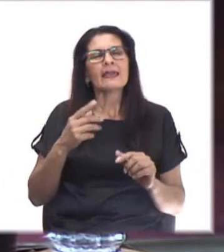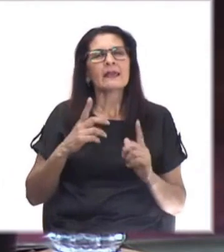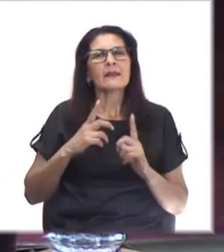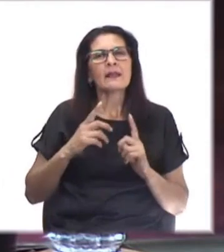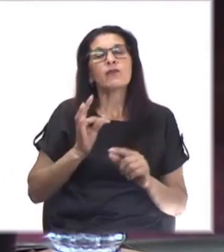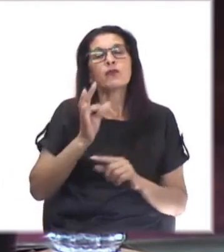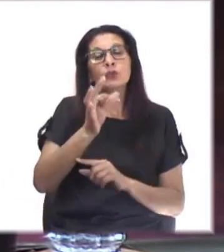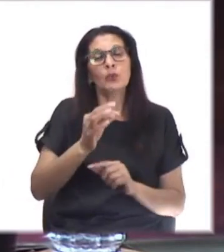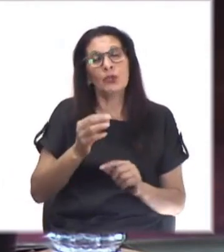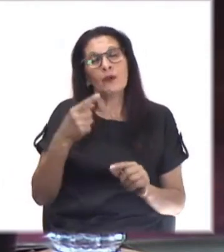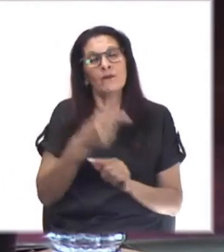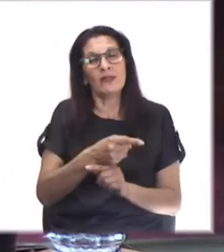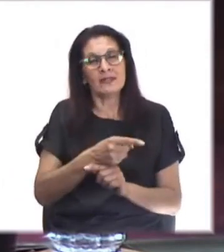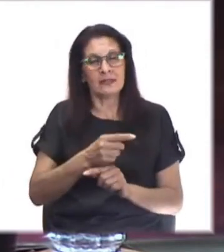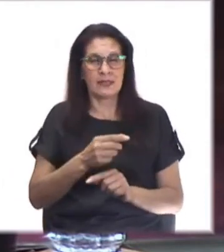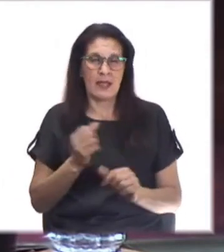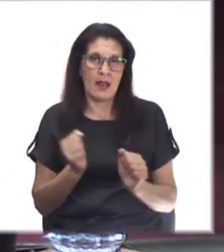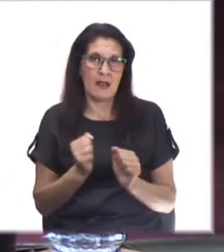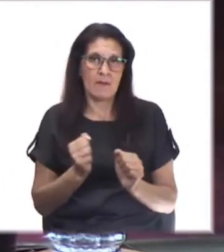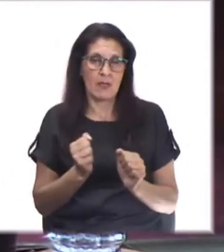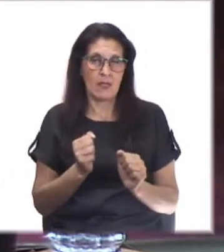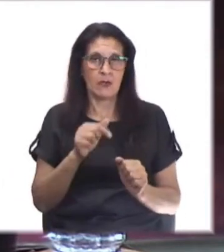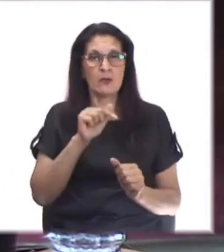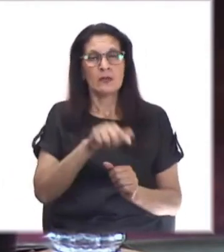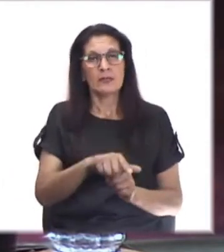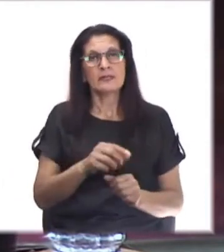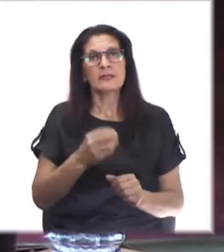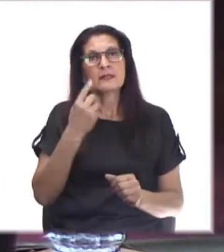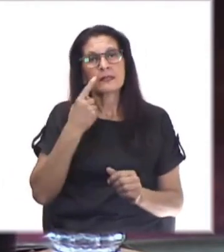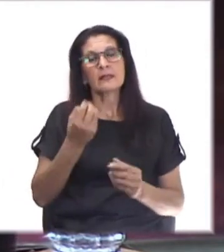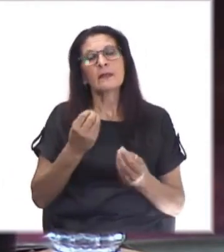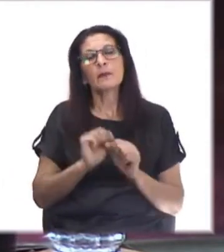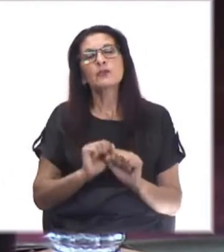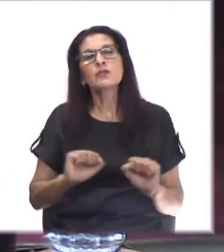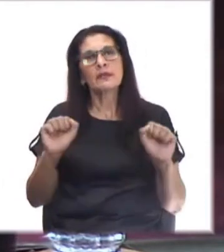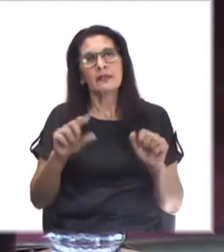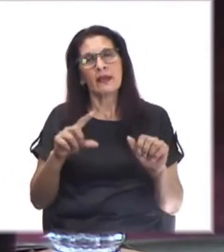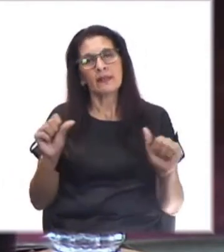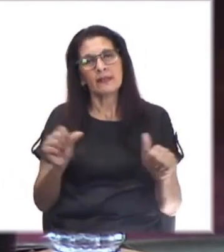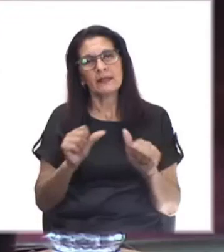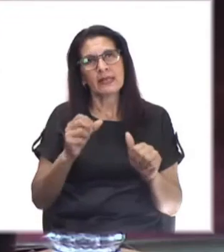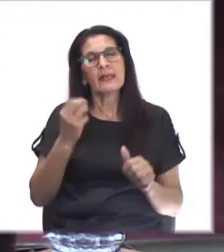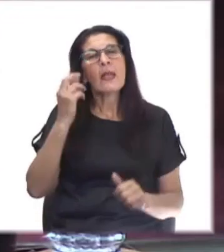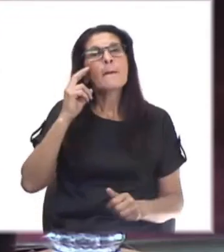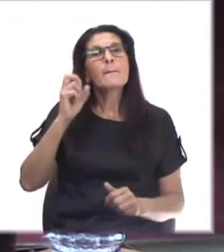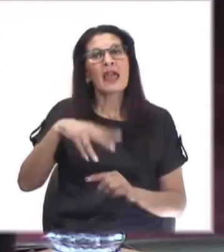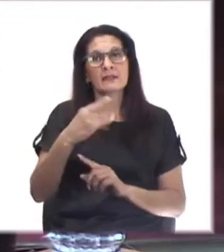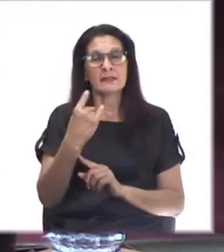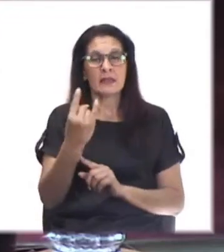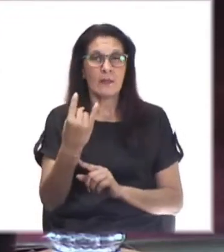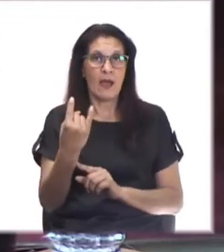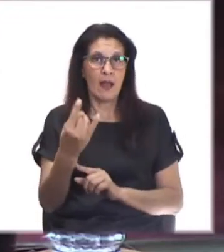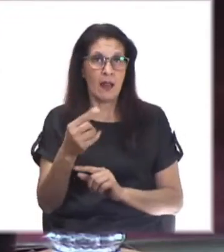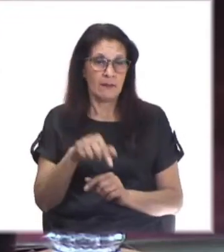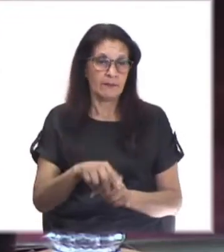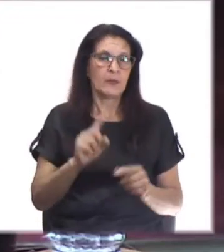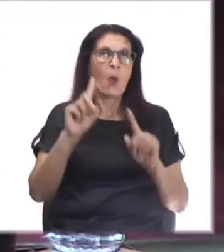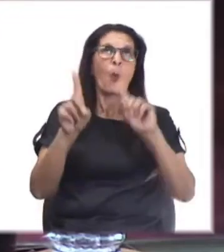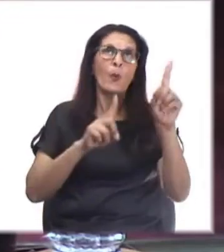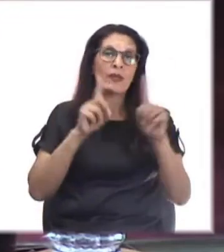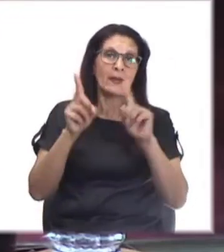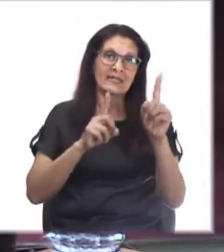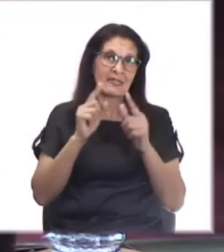de la equidad en el punto de partida de nuestra educación, en herramientas y en posibilidades, y el Plan Ceibal es un ejemplo, las universidades en